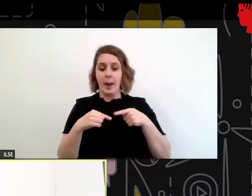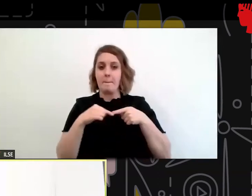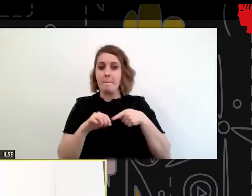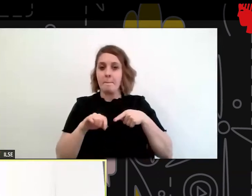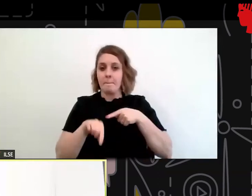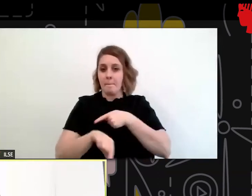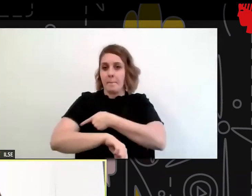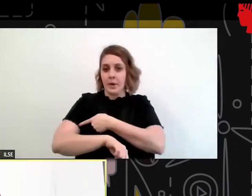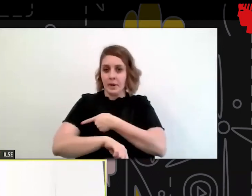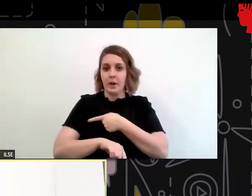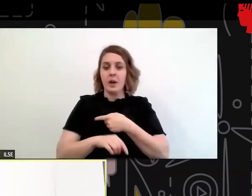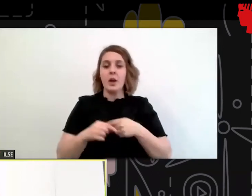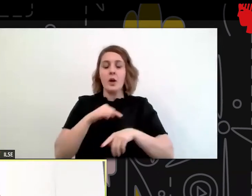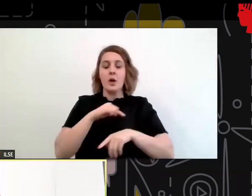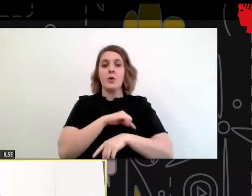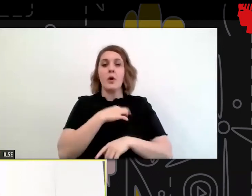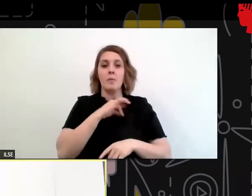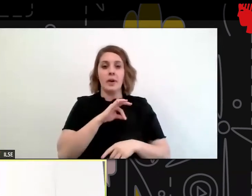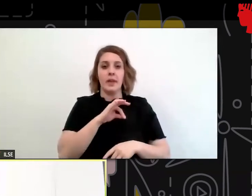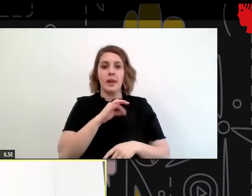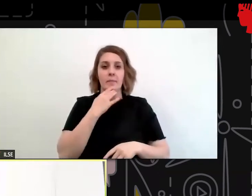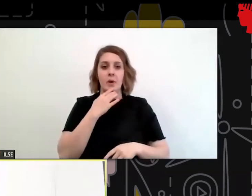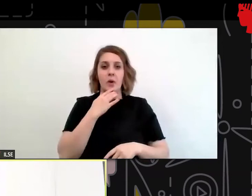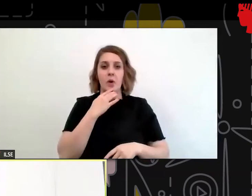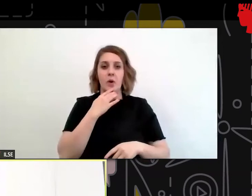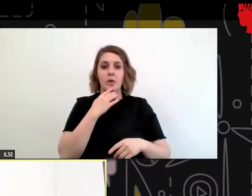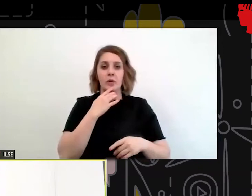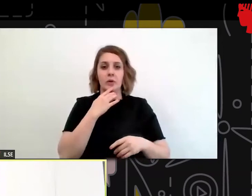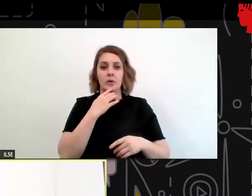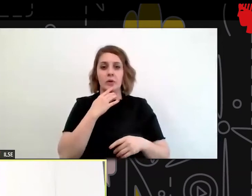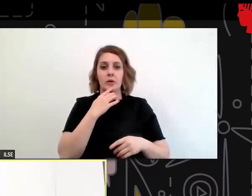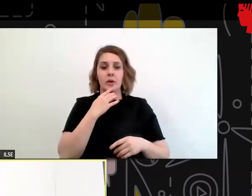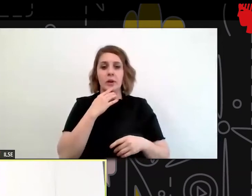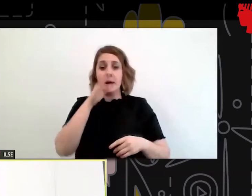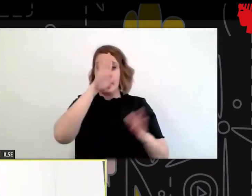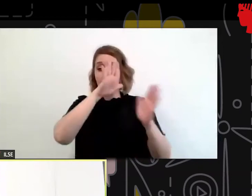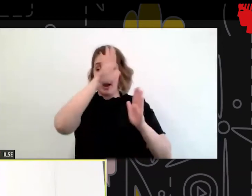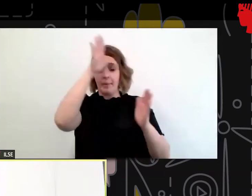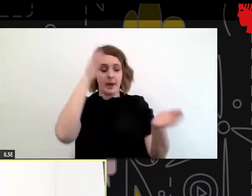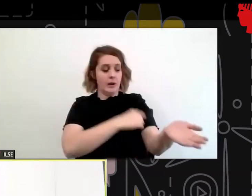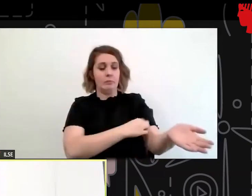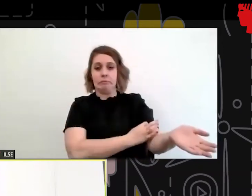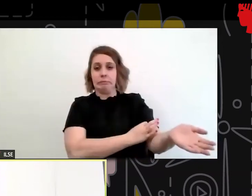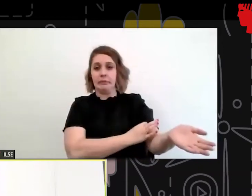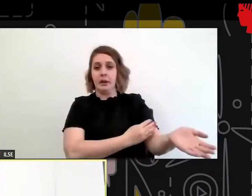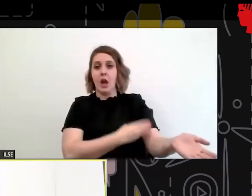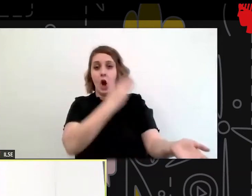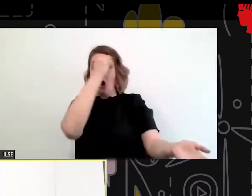personas, te puedes dejar la pluma ahí en pleno verano y puedes perder las propiedades. Y bueno, y luego